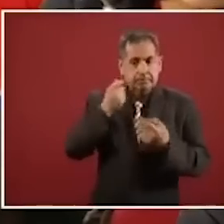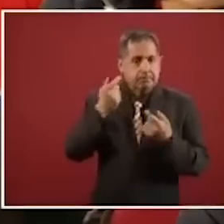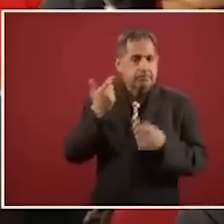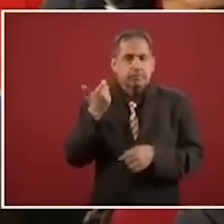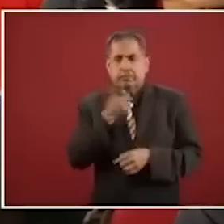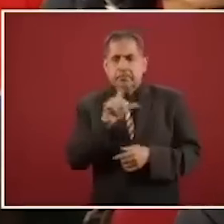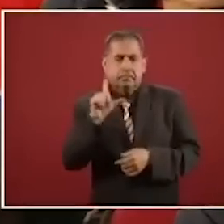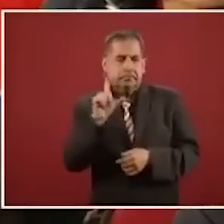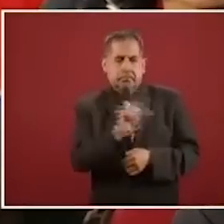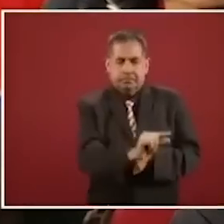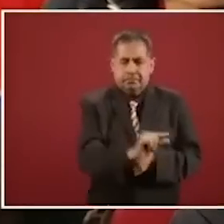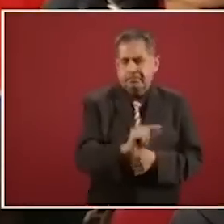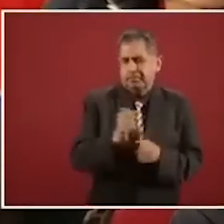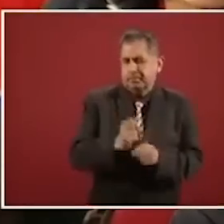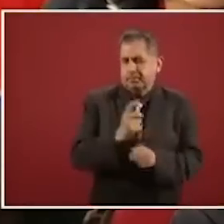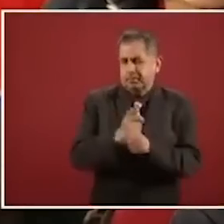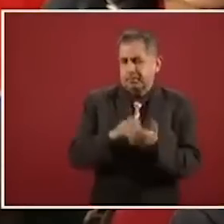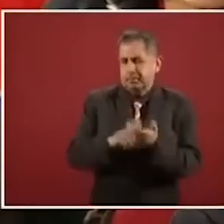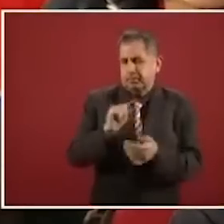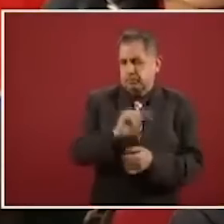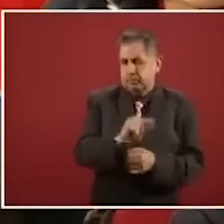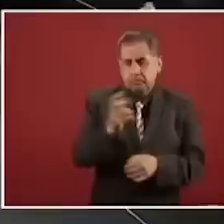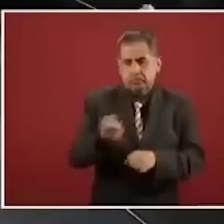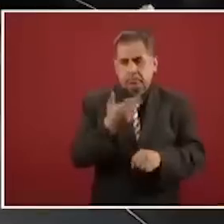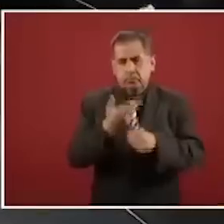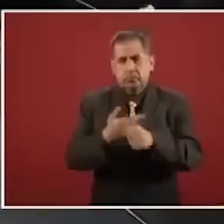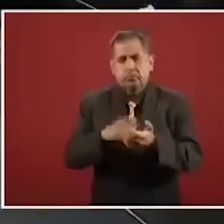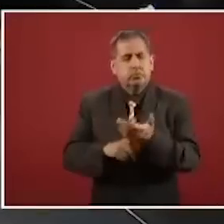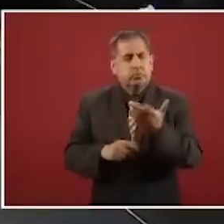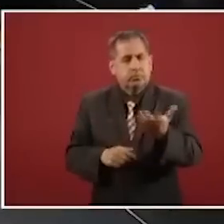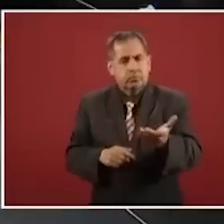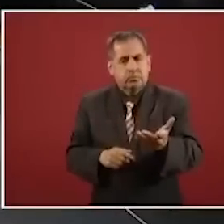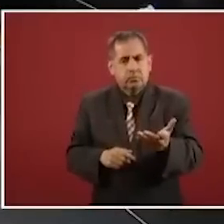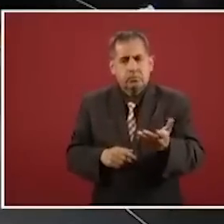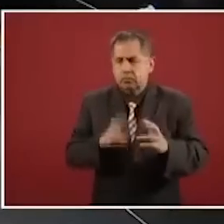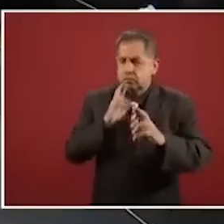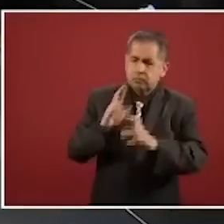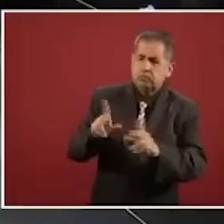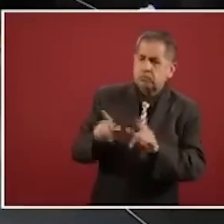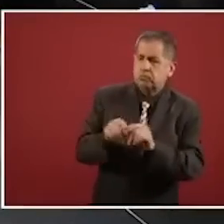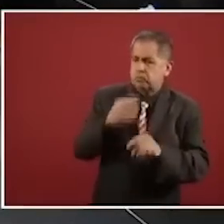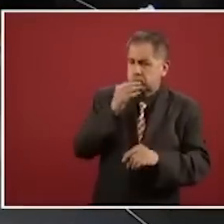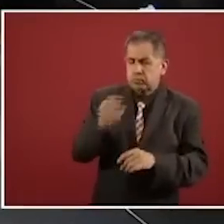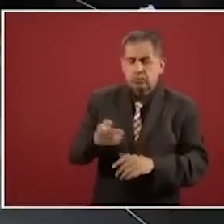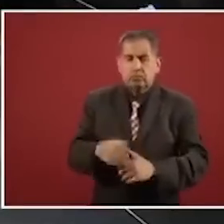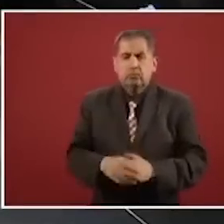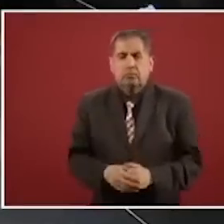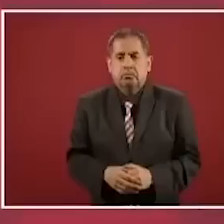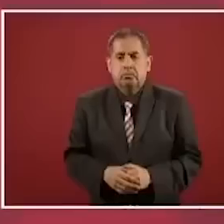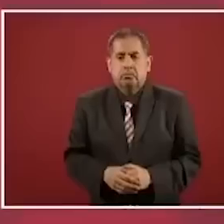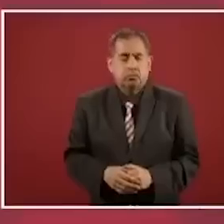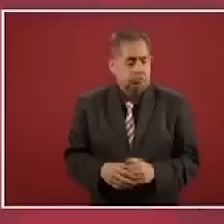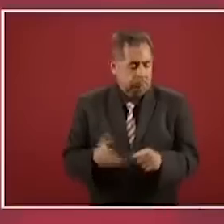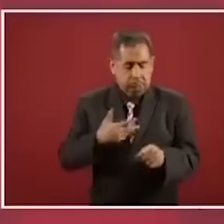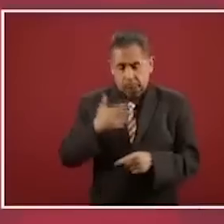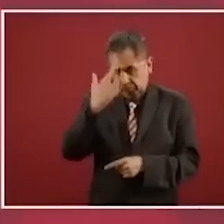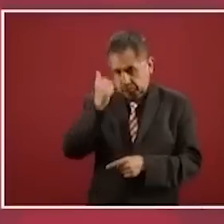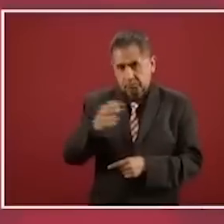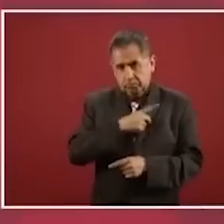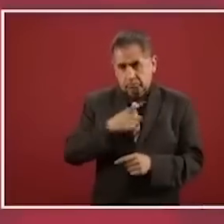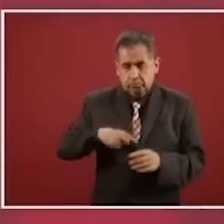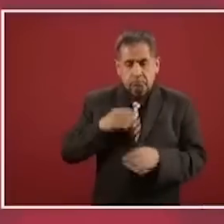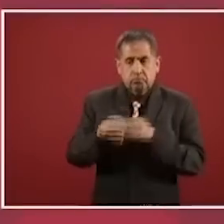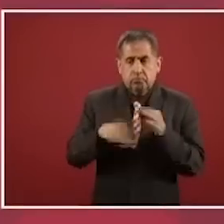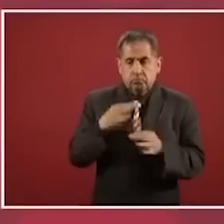servicios de la Seguridad Nacional. Secretario Marcelo, ¿qué respuesta nos podría dar con este tema? Sí, tienes razón, se tiene que cumplir,